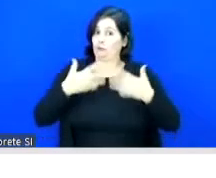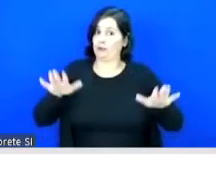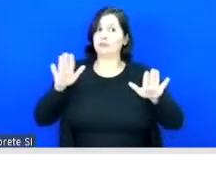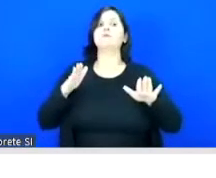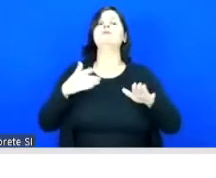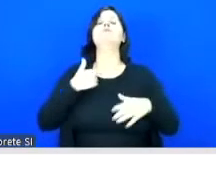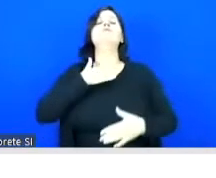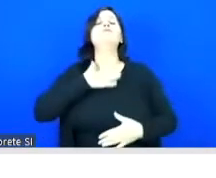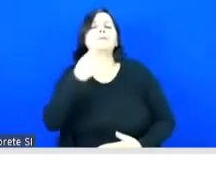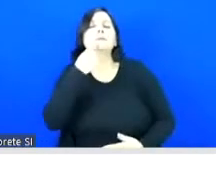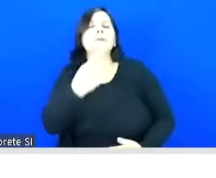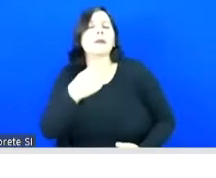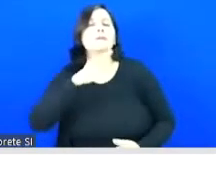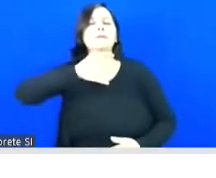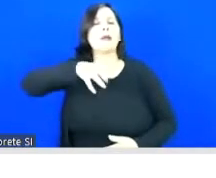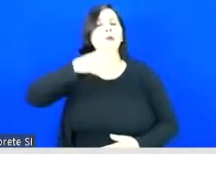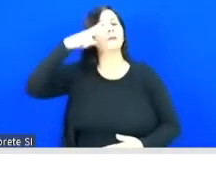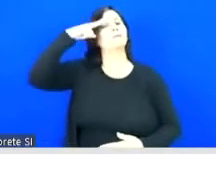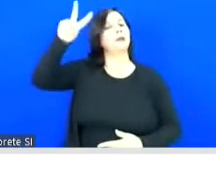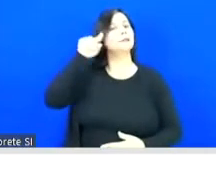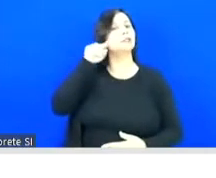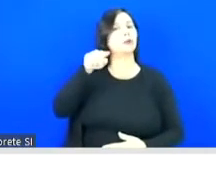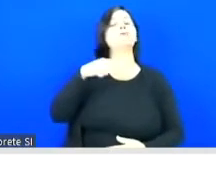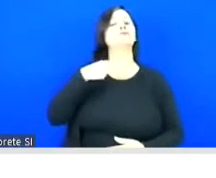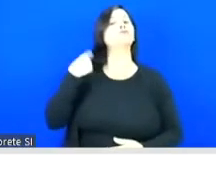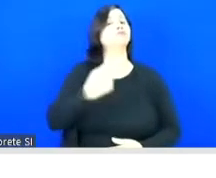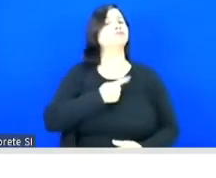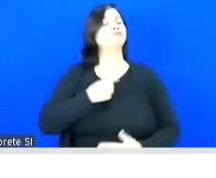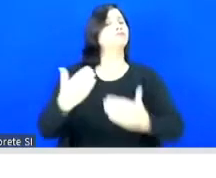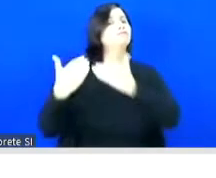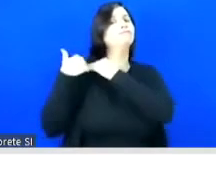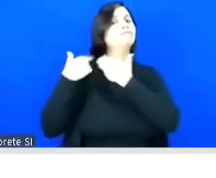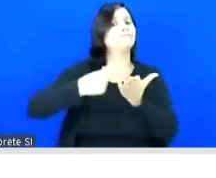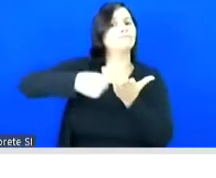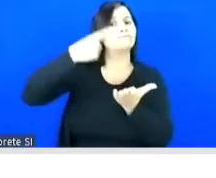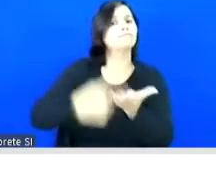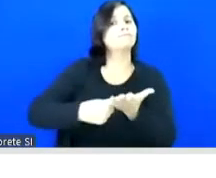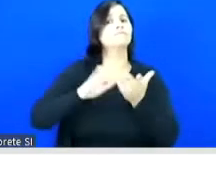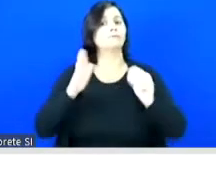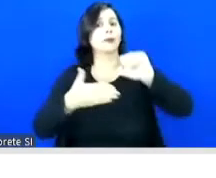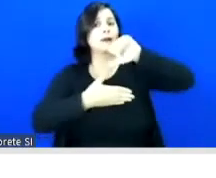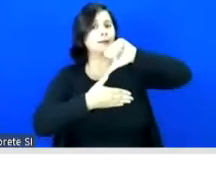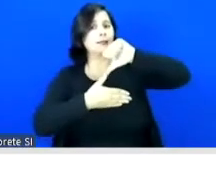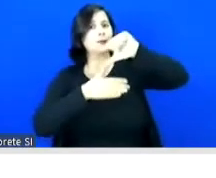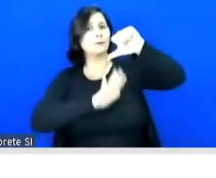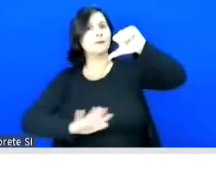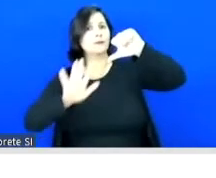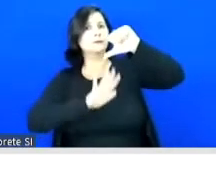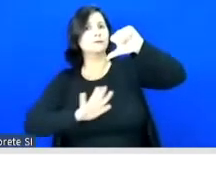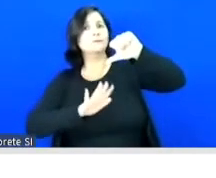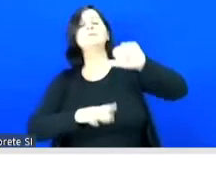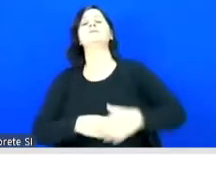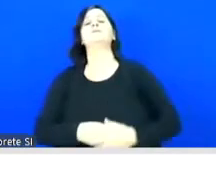acuerdo de Escazú, es un acuerdo regional de América Latina y el Caribe para garantizarle a la comunidad de